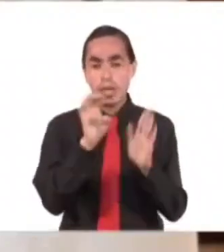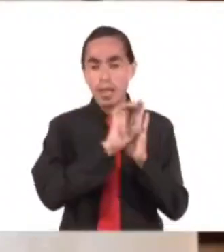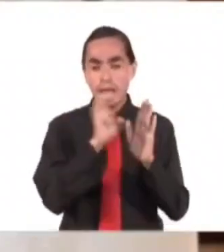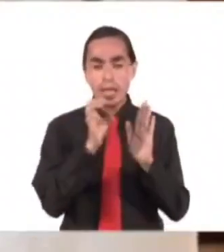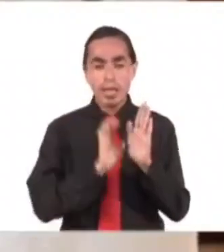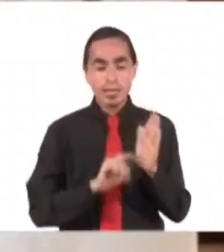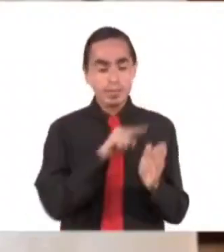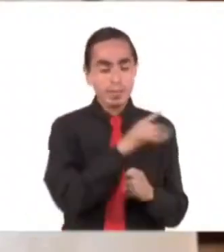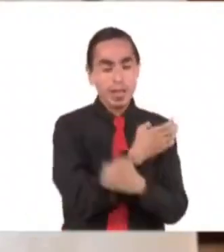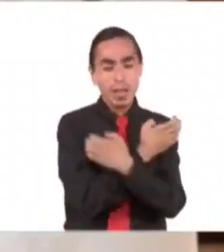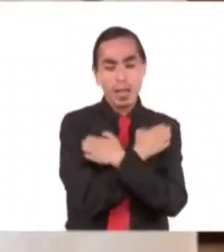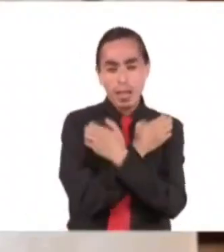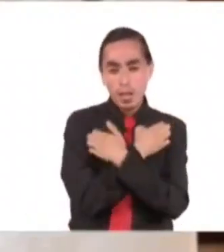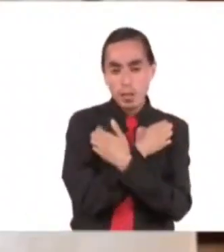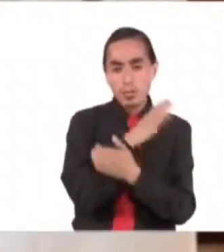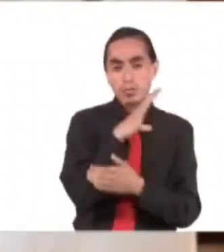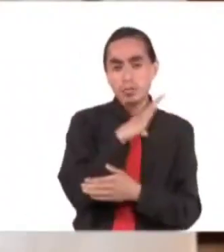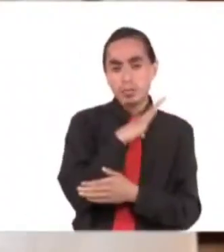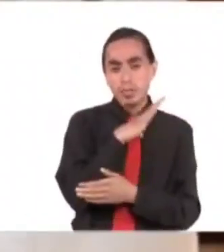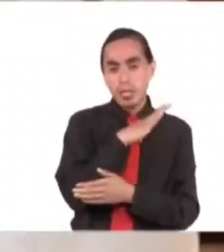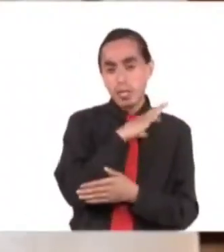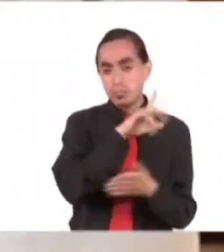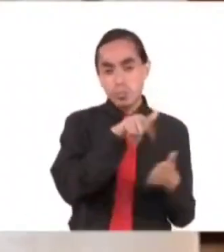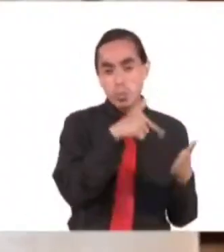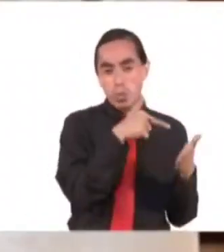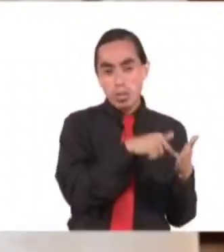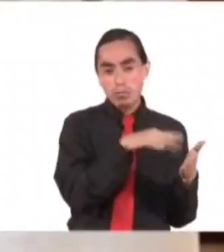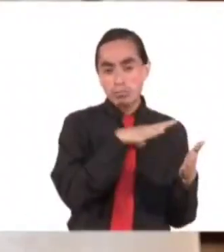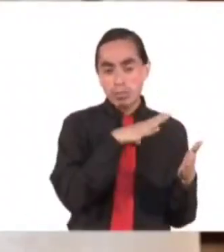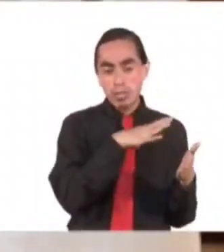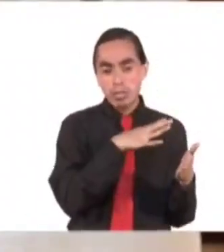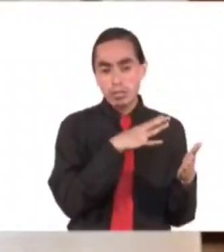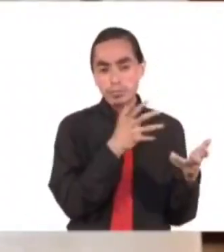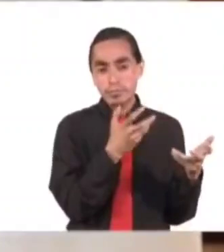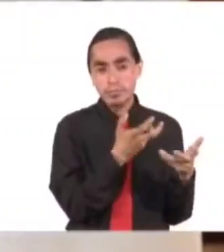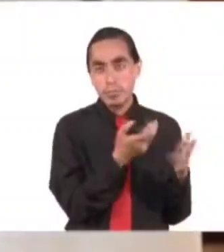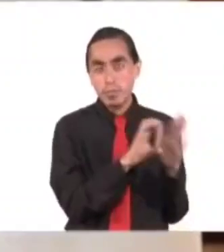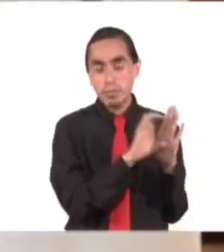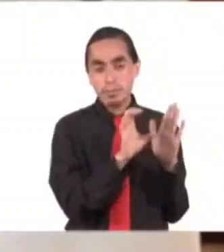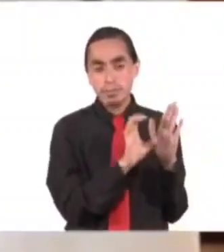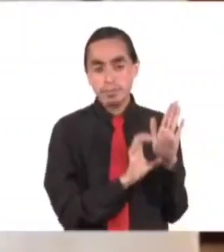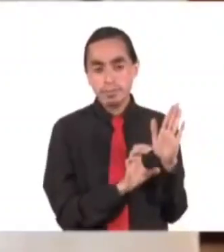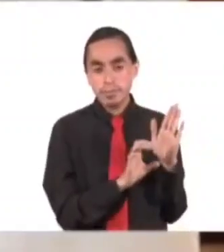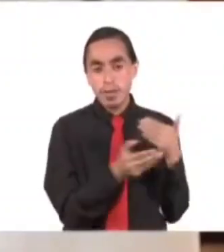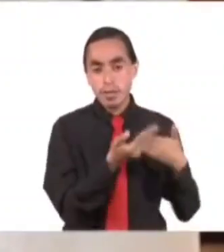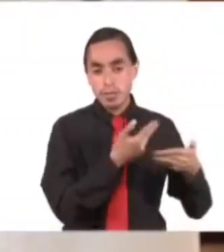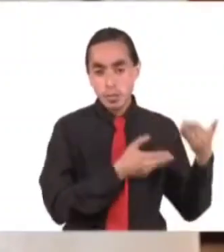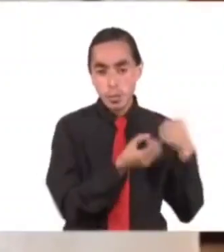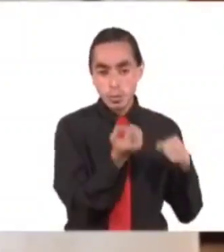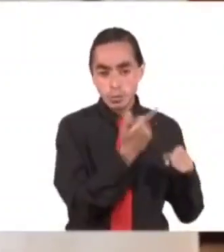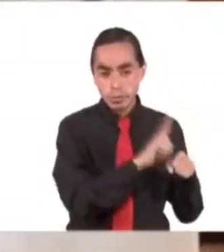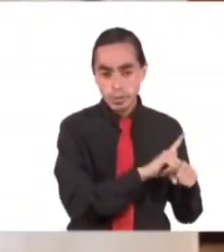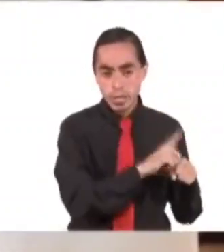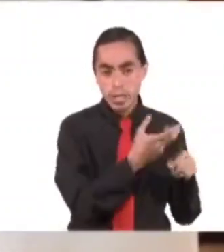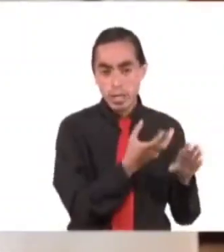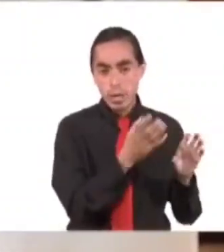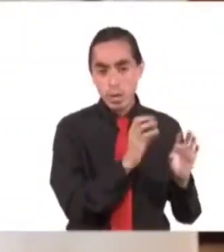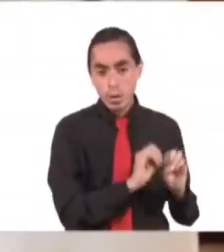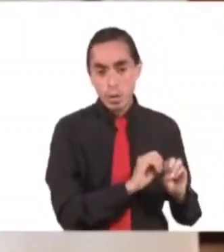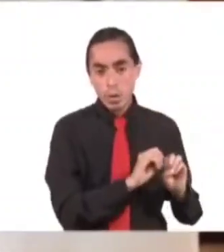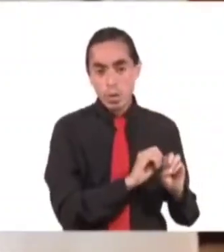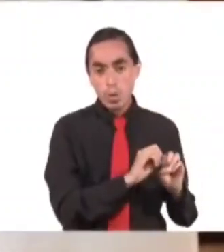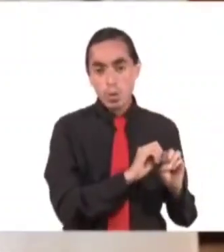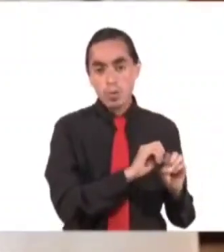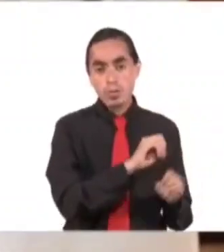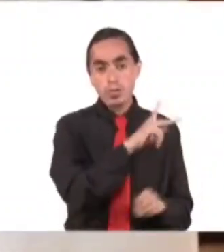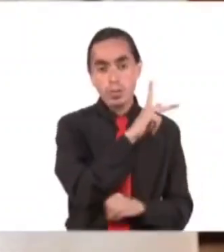de la academia realice estancias sabáticos, que haya, por ejemplo, servicios sociales o postdoctorantes